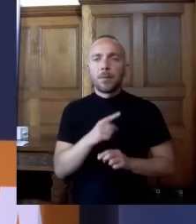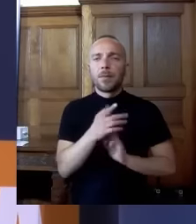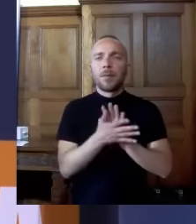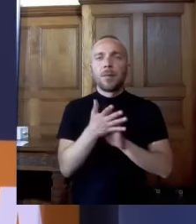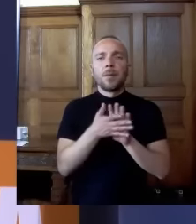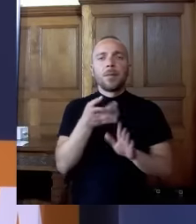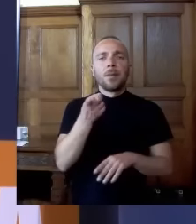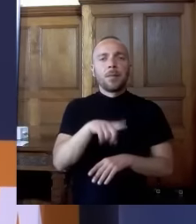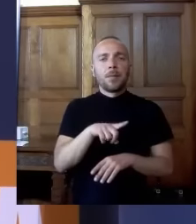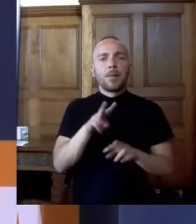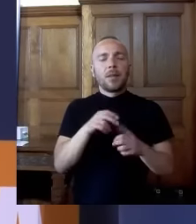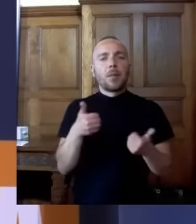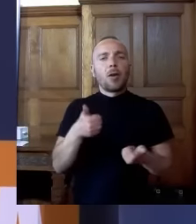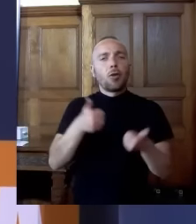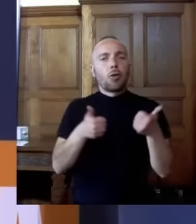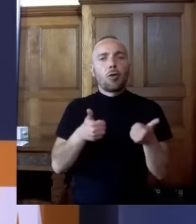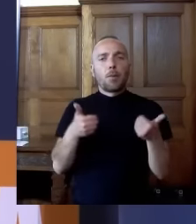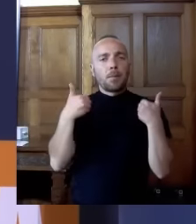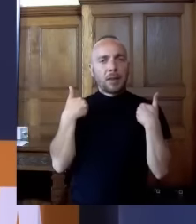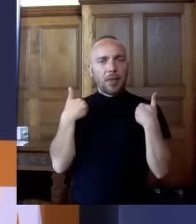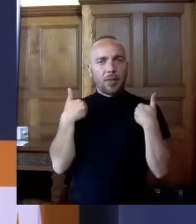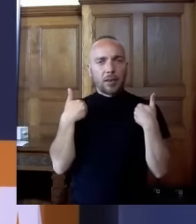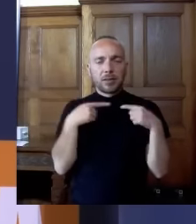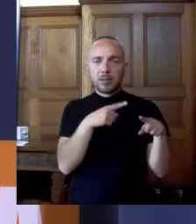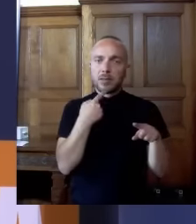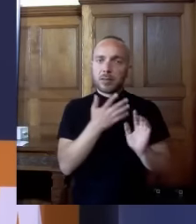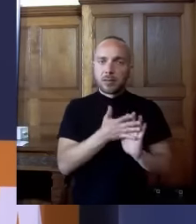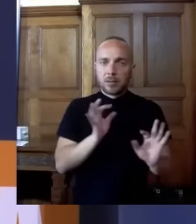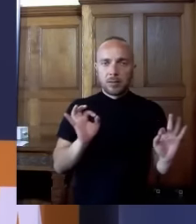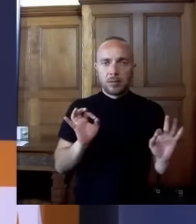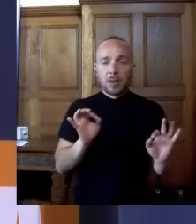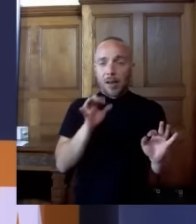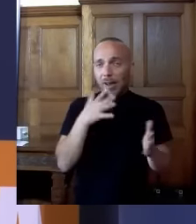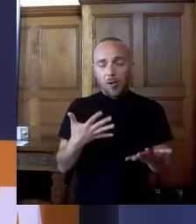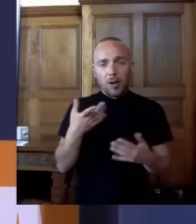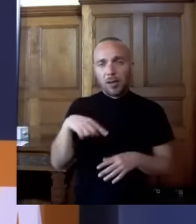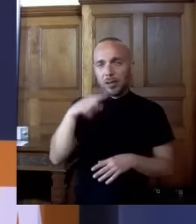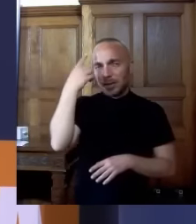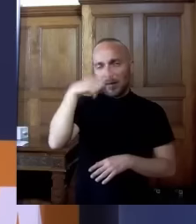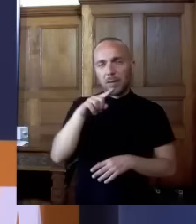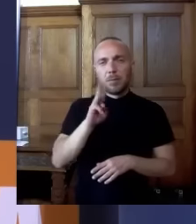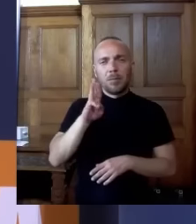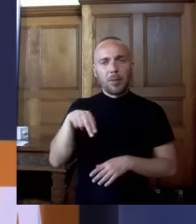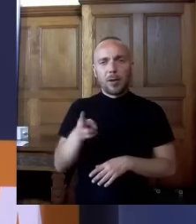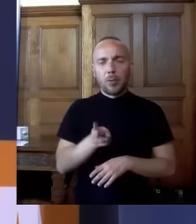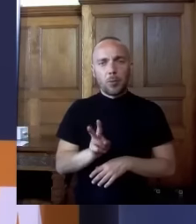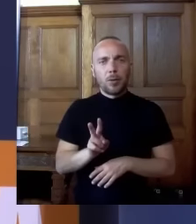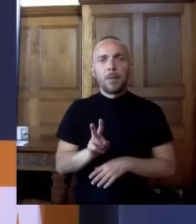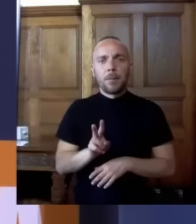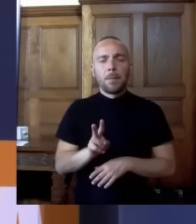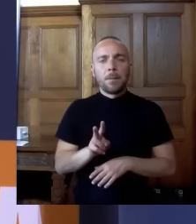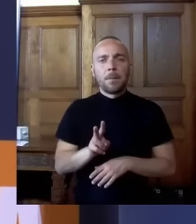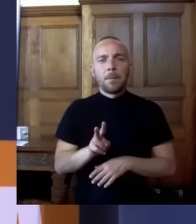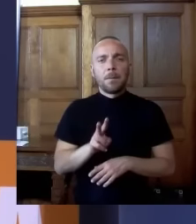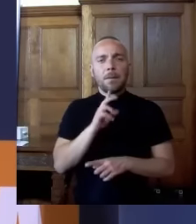cuestión competencial yo creo que a estas alturas ya sabemos que al partido nacionalista Vasco no se